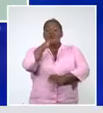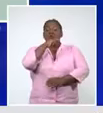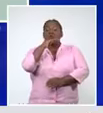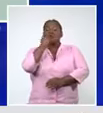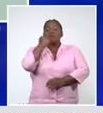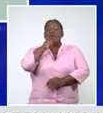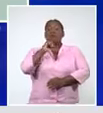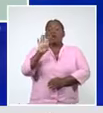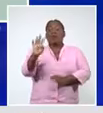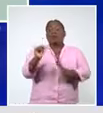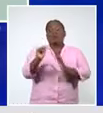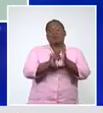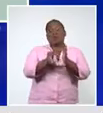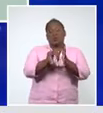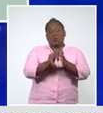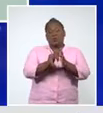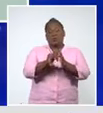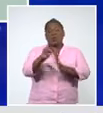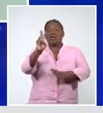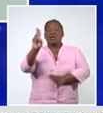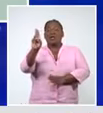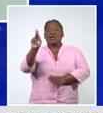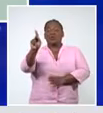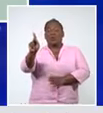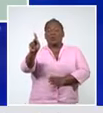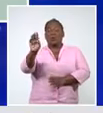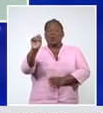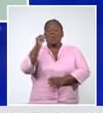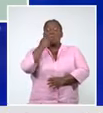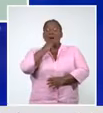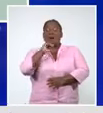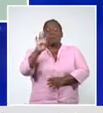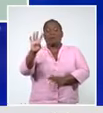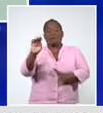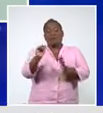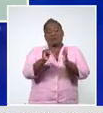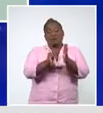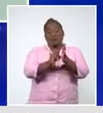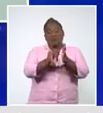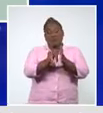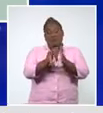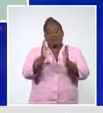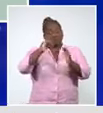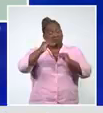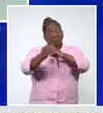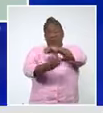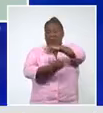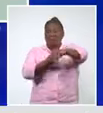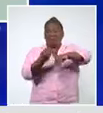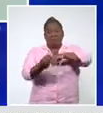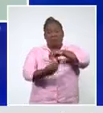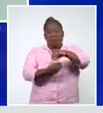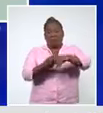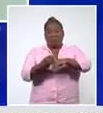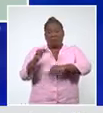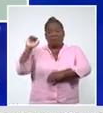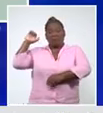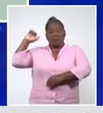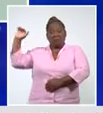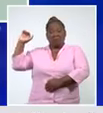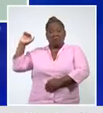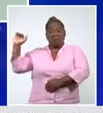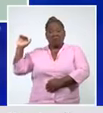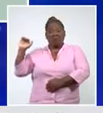y el Reino Unido con más de 4 millones también. Creo que no hay cambios en esta posición con respecto al día de